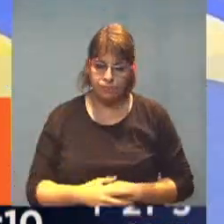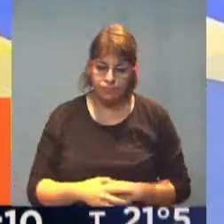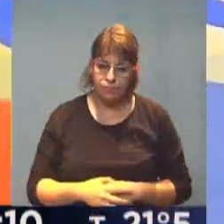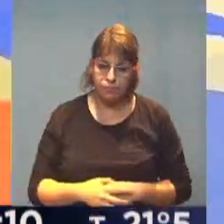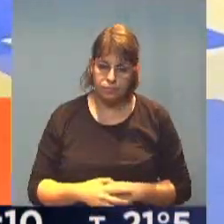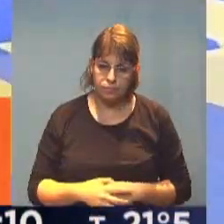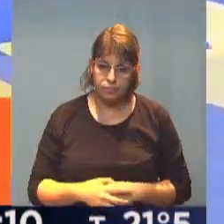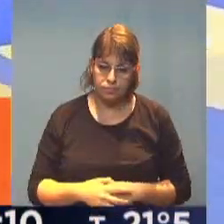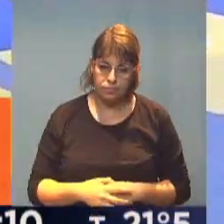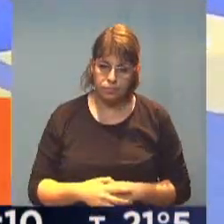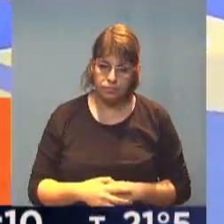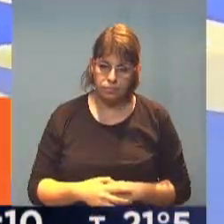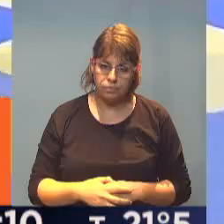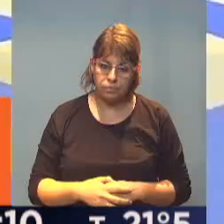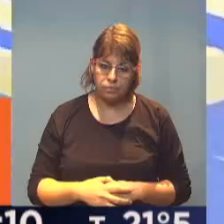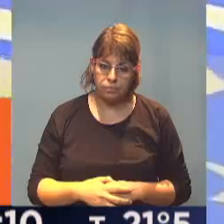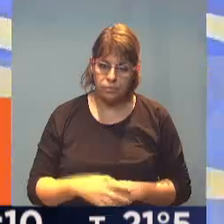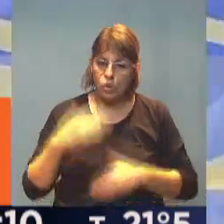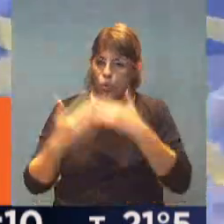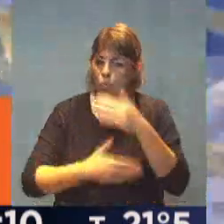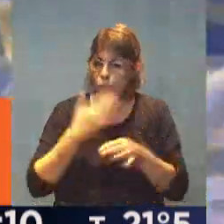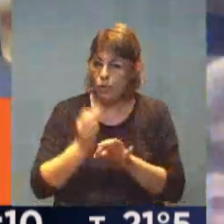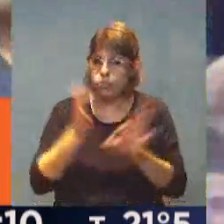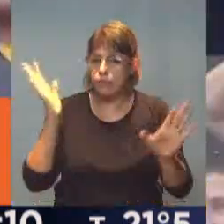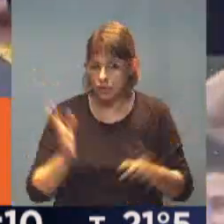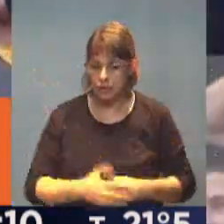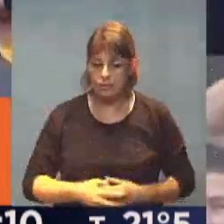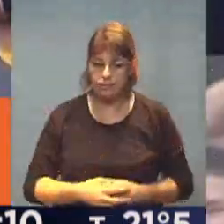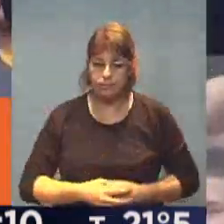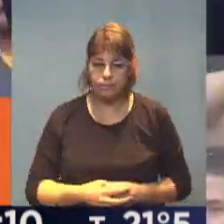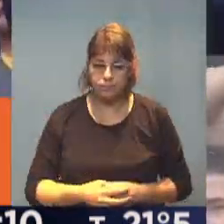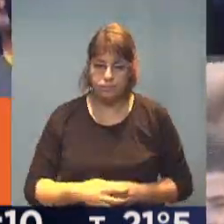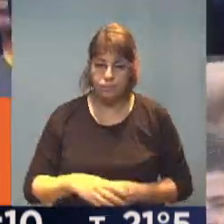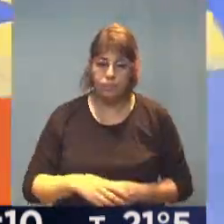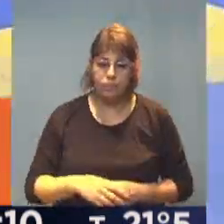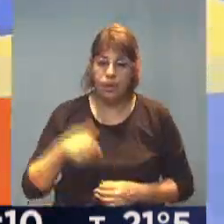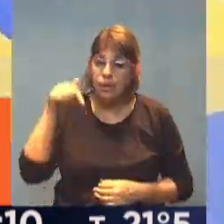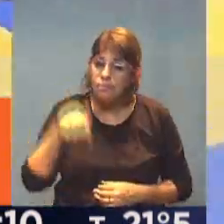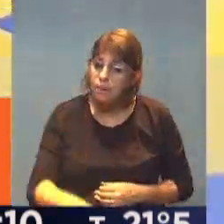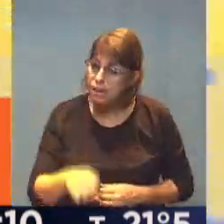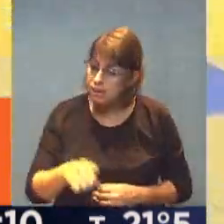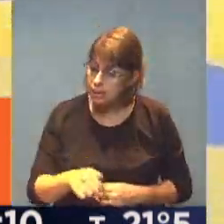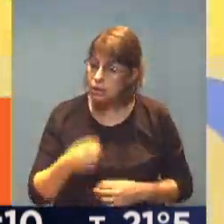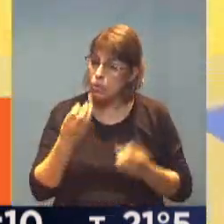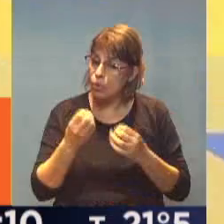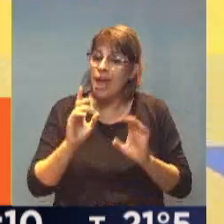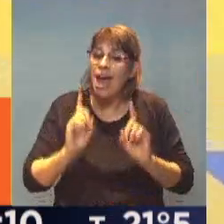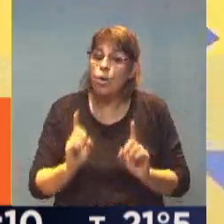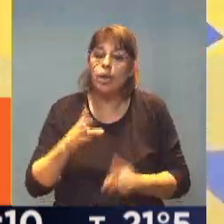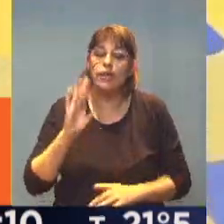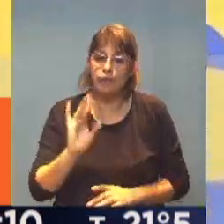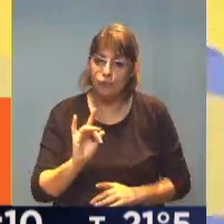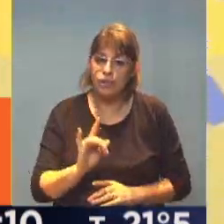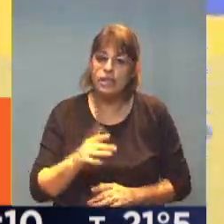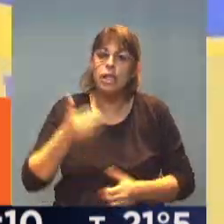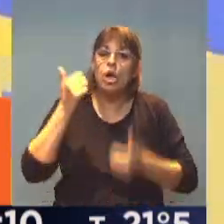Y de esta manera, gran jugador, por supuesto, Gago, con un presente a pesar de lo difícil que